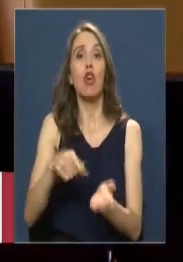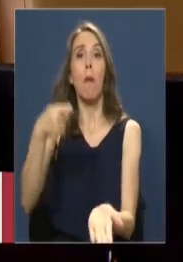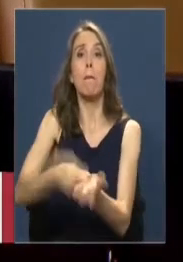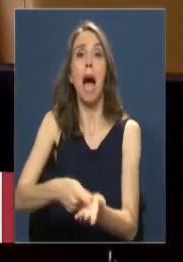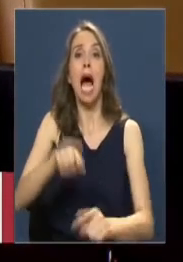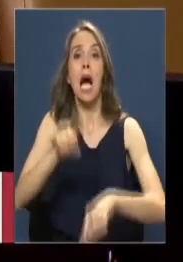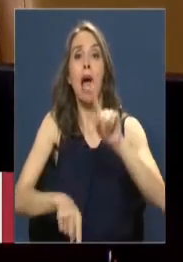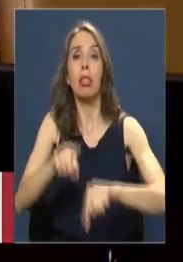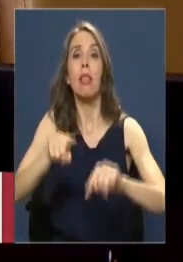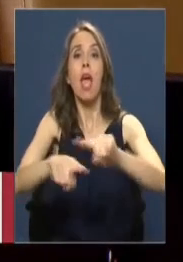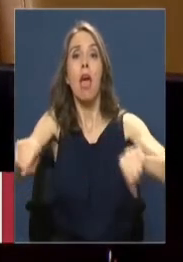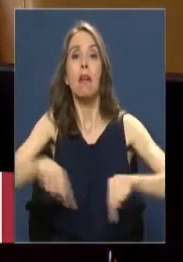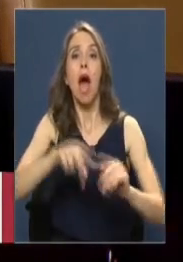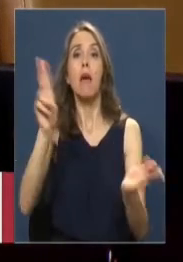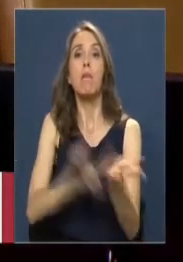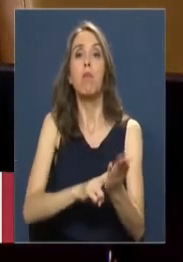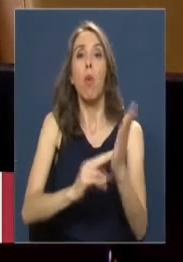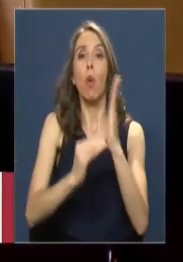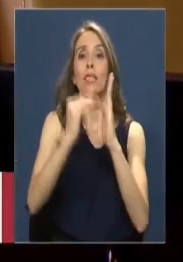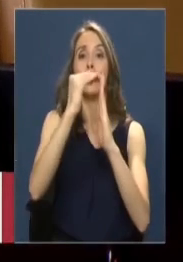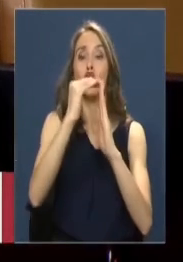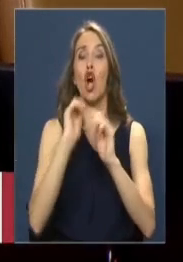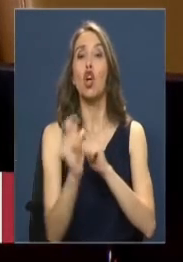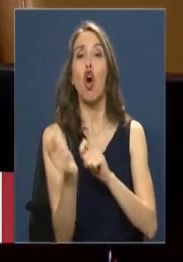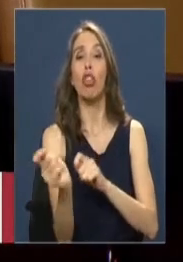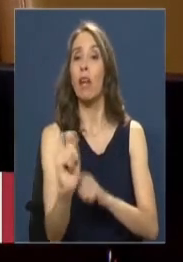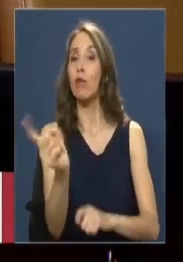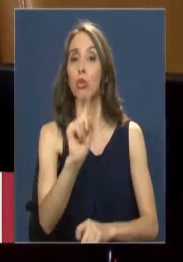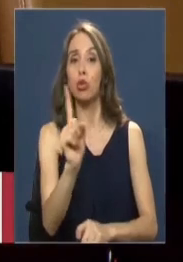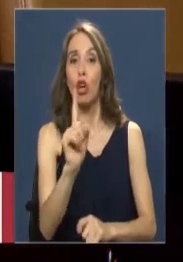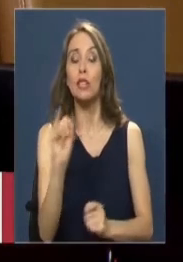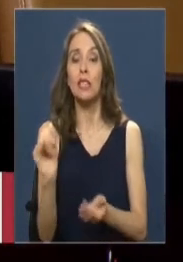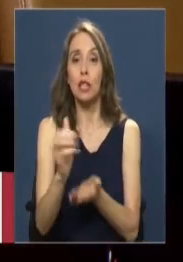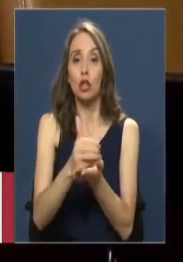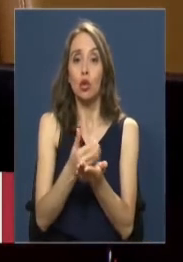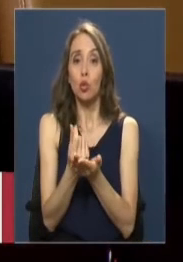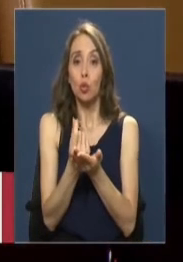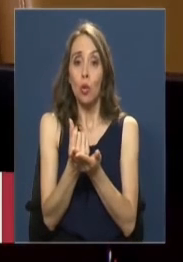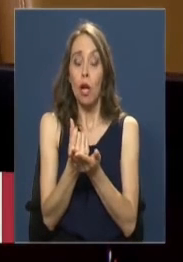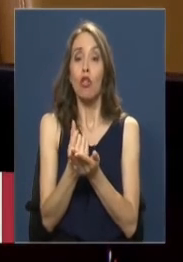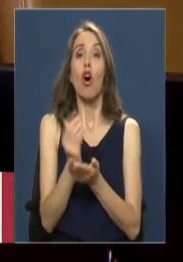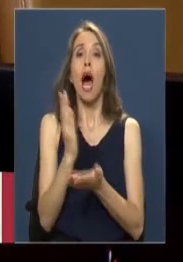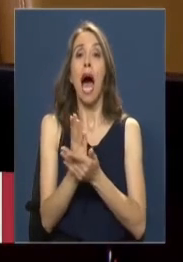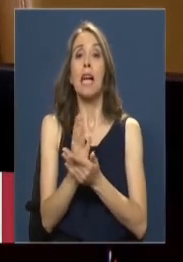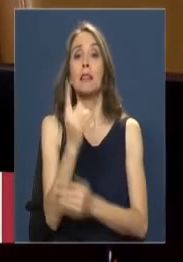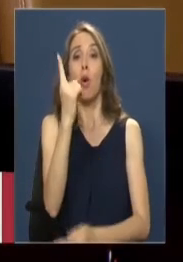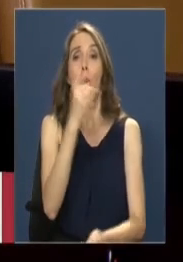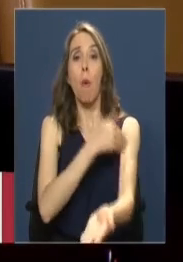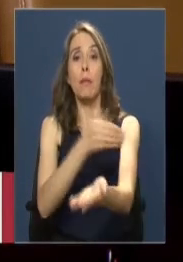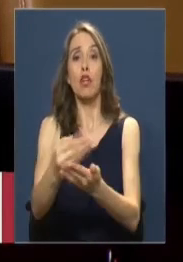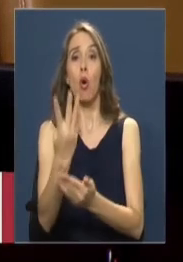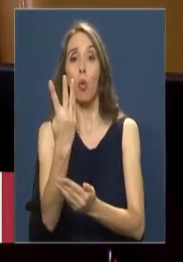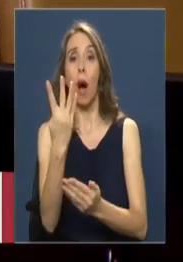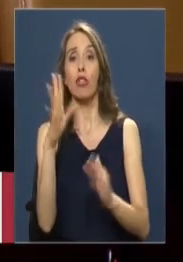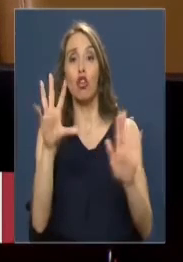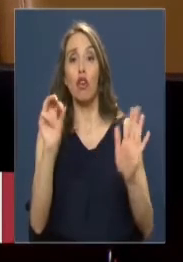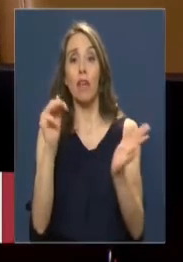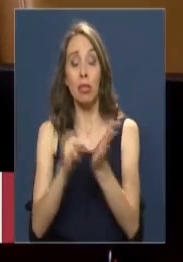solo pagarán la mitad de sus contribuciones si sus ingresos no llegan a 1.490.000